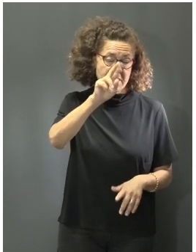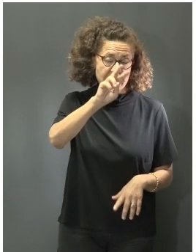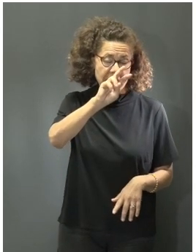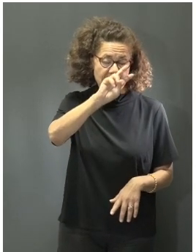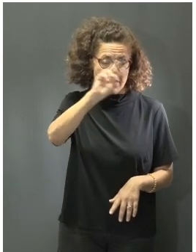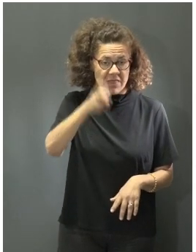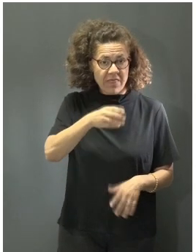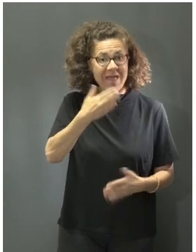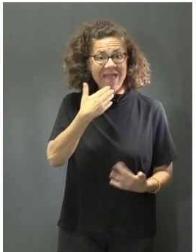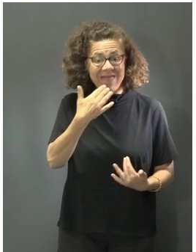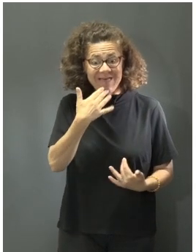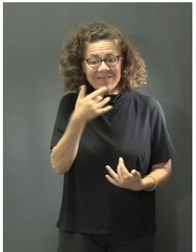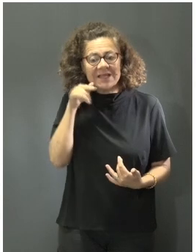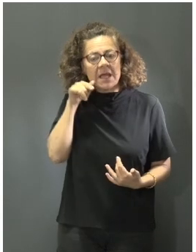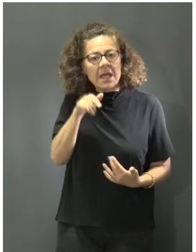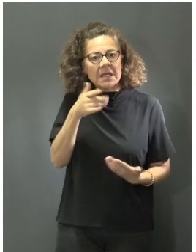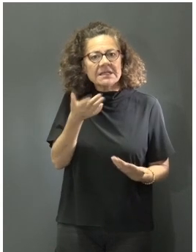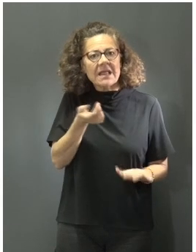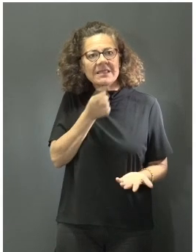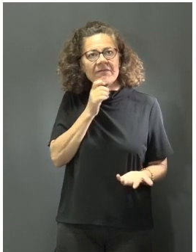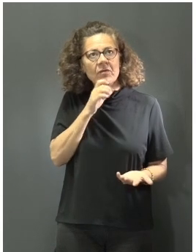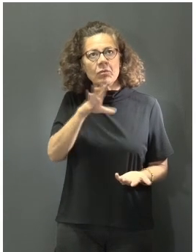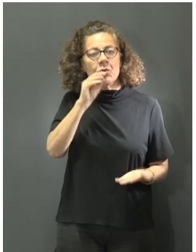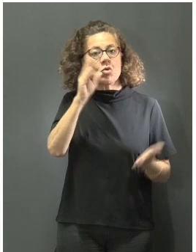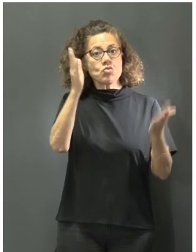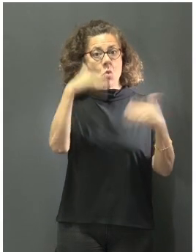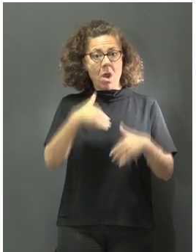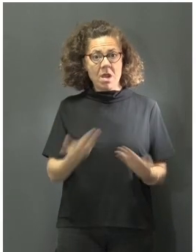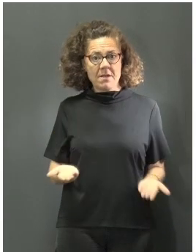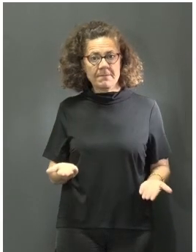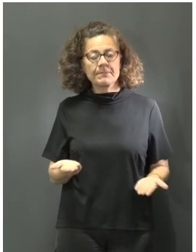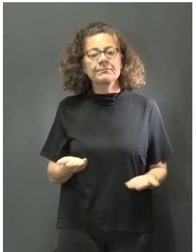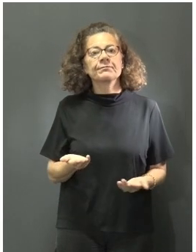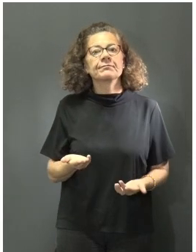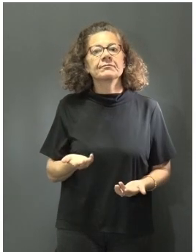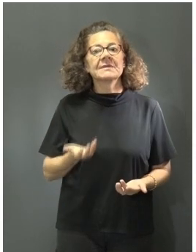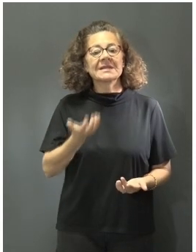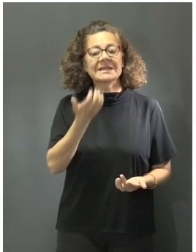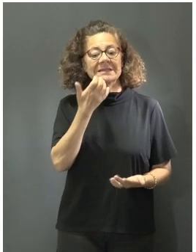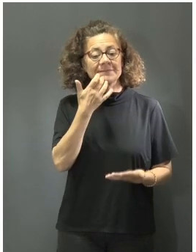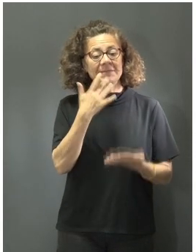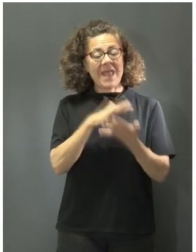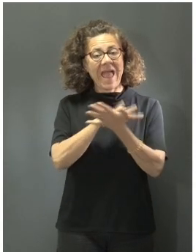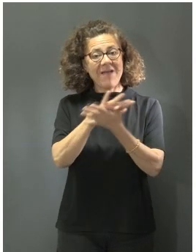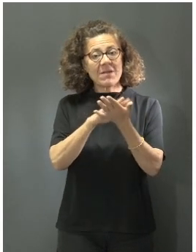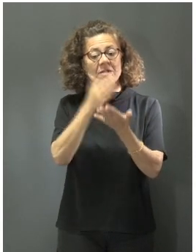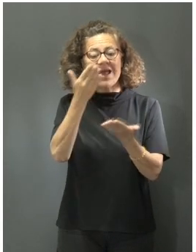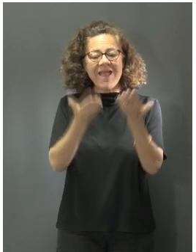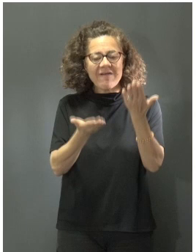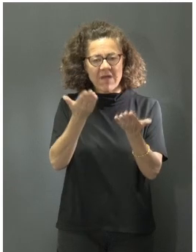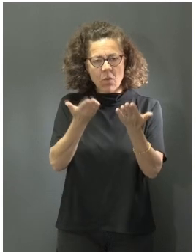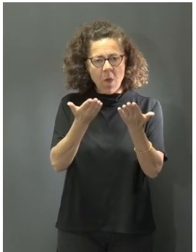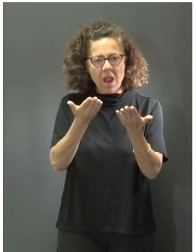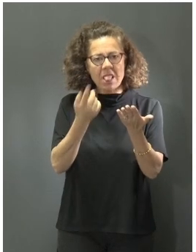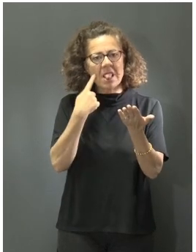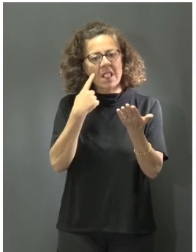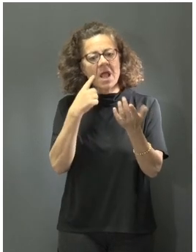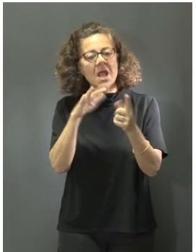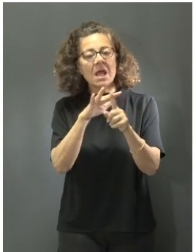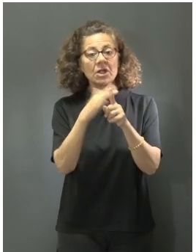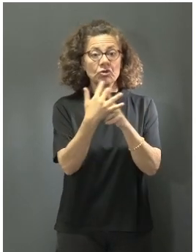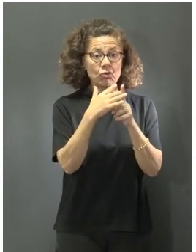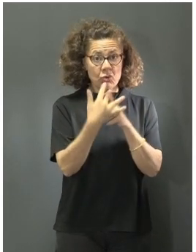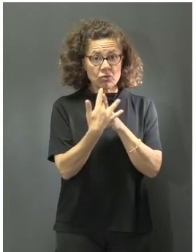tengan esa dificultad de comprensión, ¿no? Cuando se habla de evaluar entornos, que yo creo